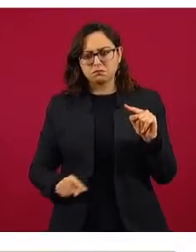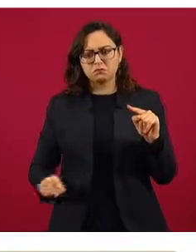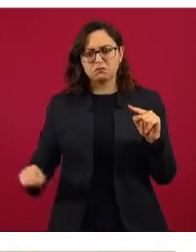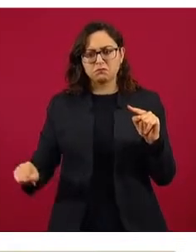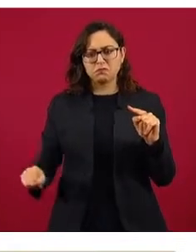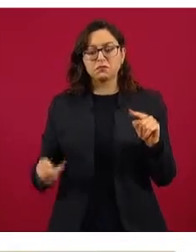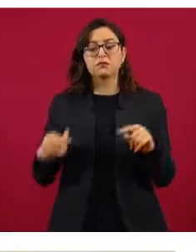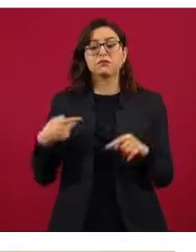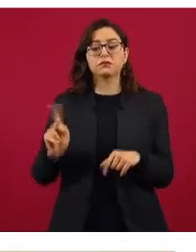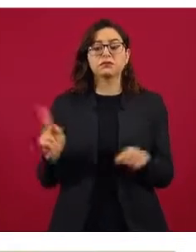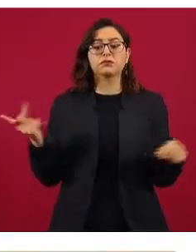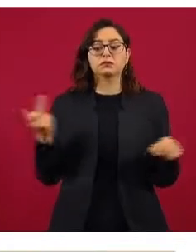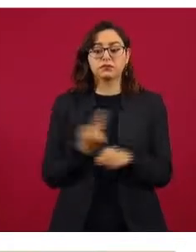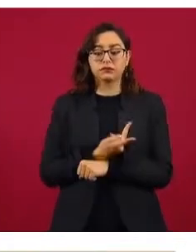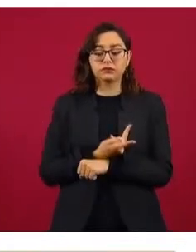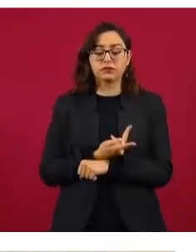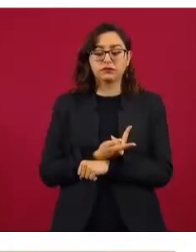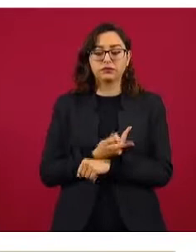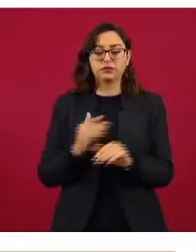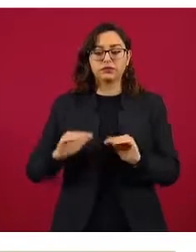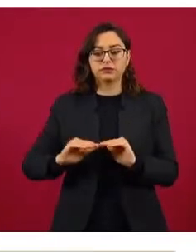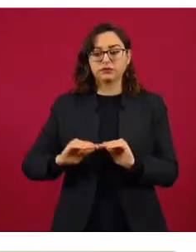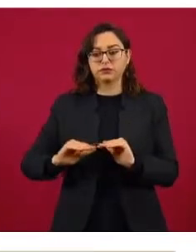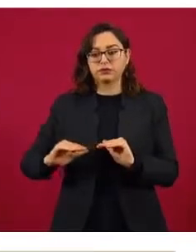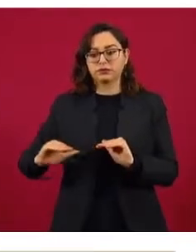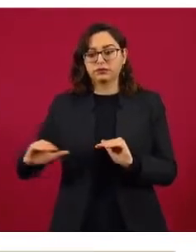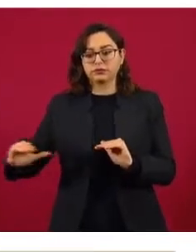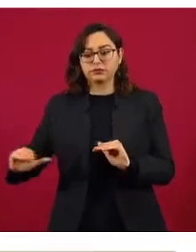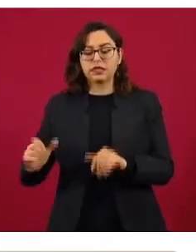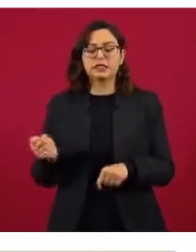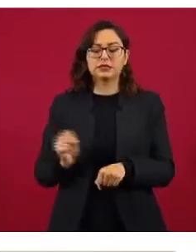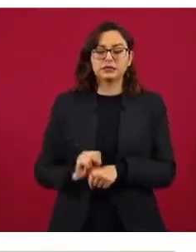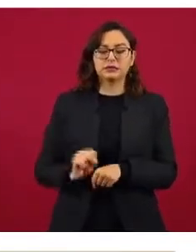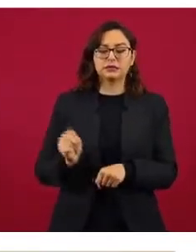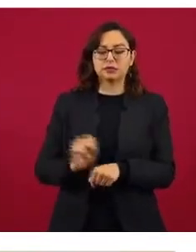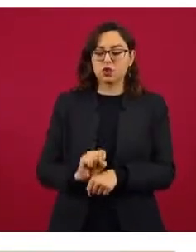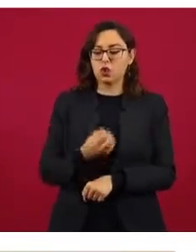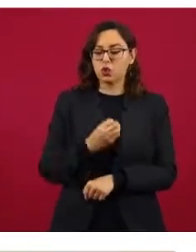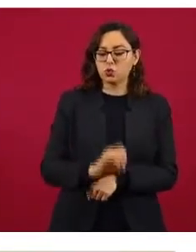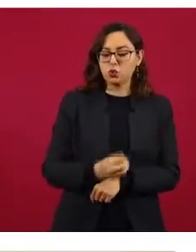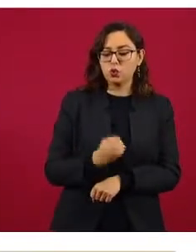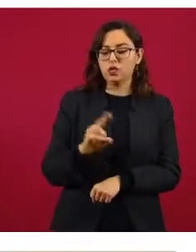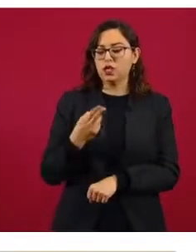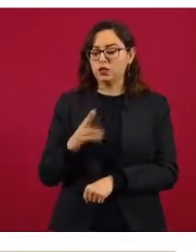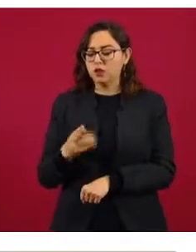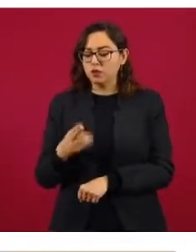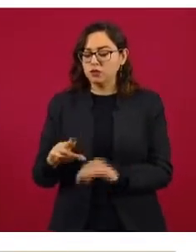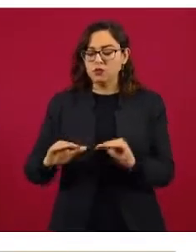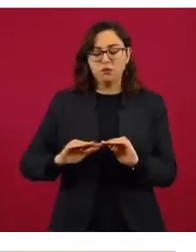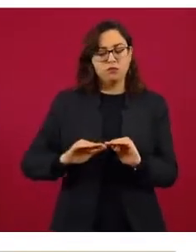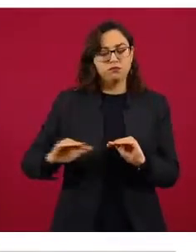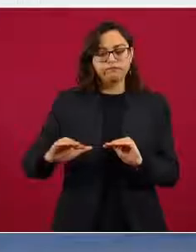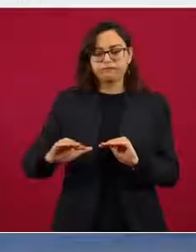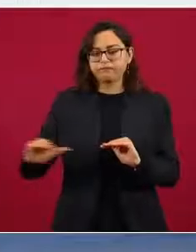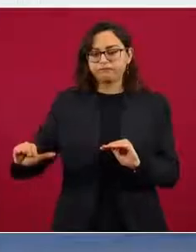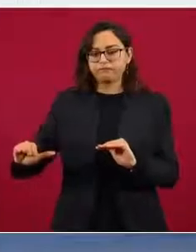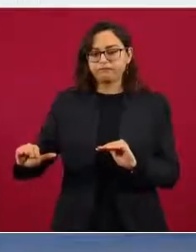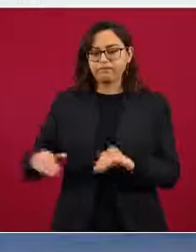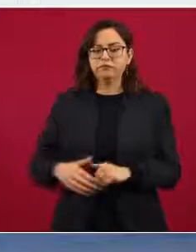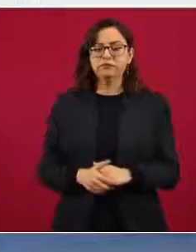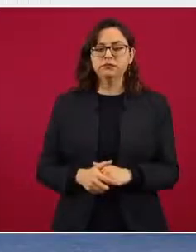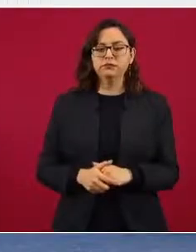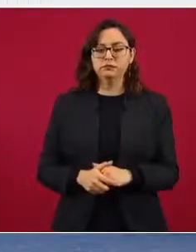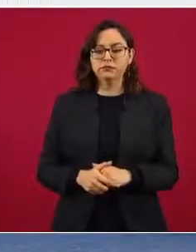con todavía una importante cantidad de casos semanales desde todo octubre y noviembre,